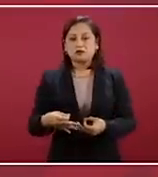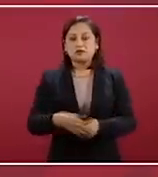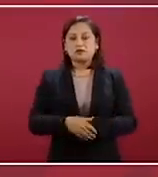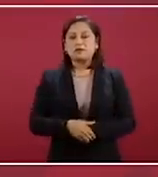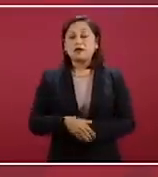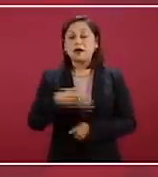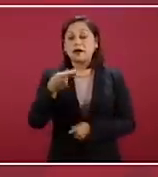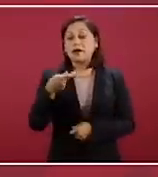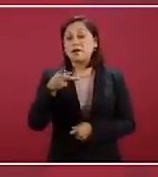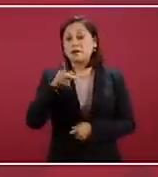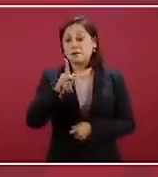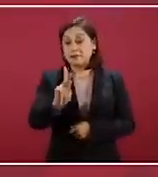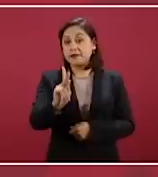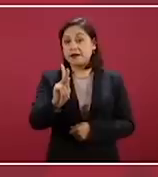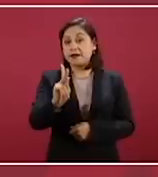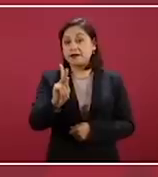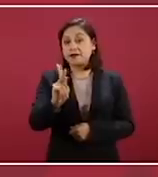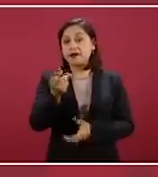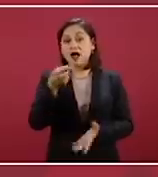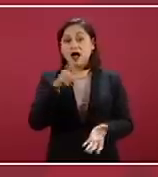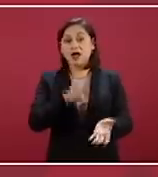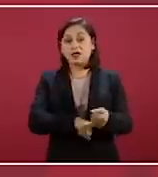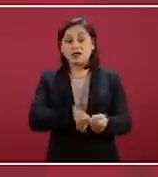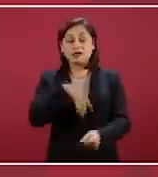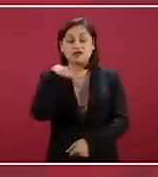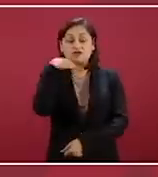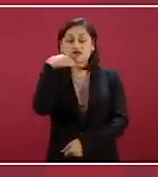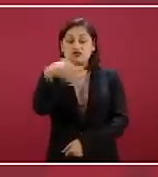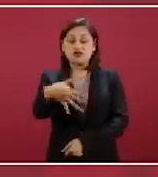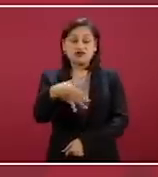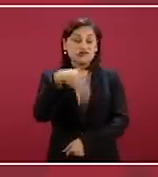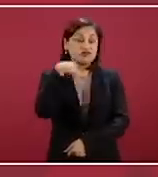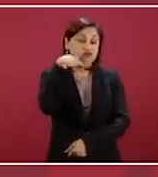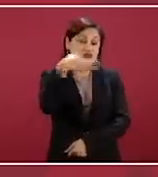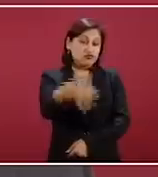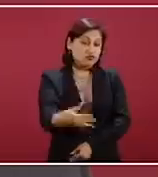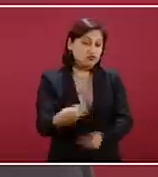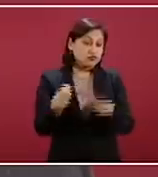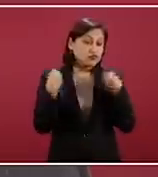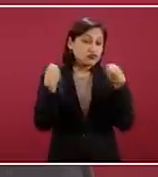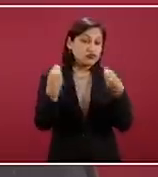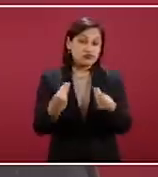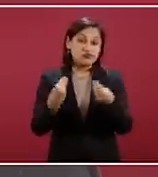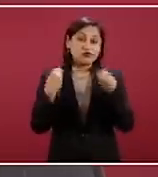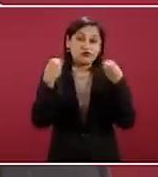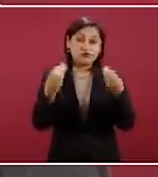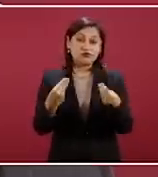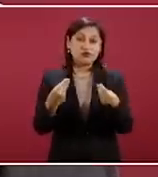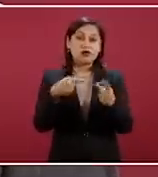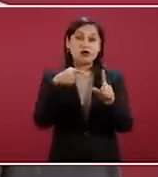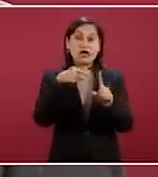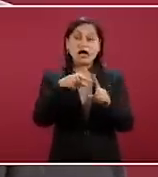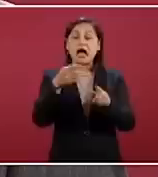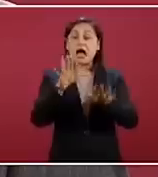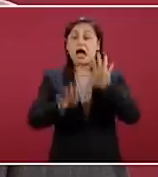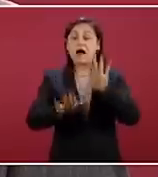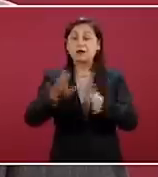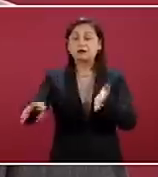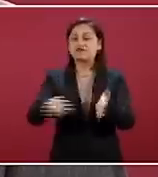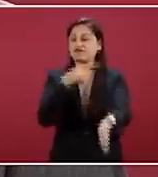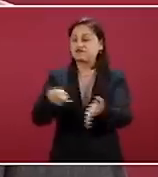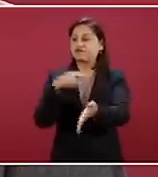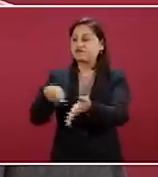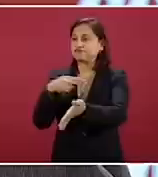Pero eso sí, muy corruptos. De los que firmaban todo.